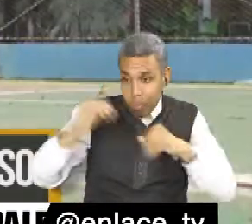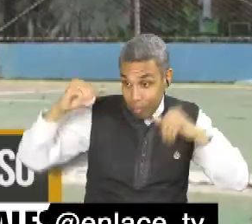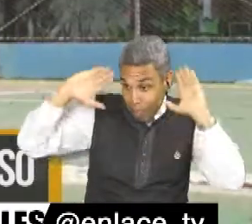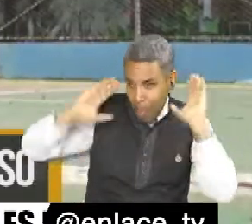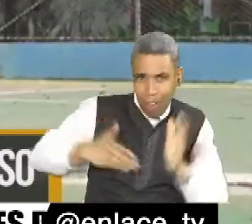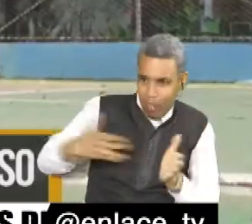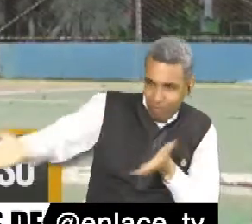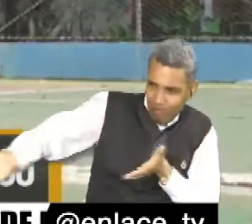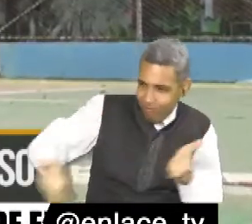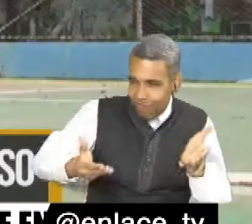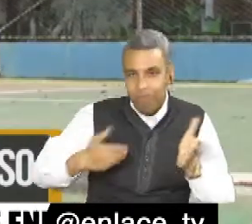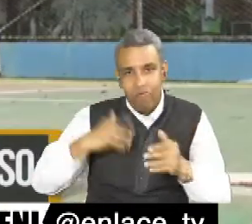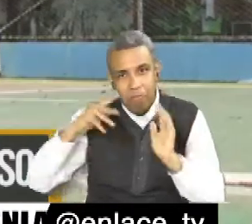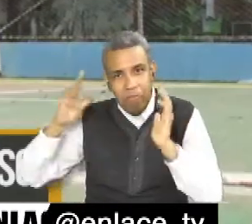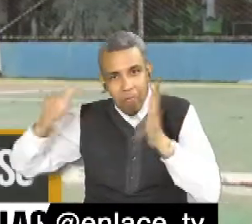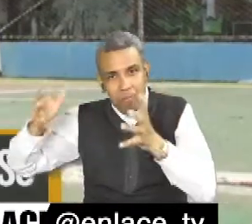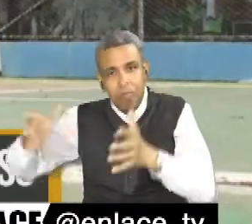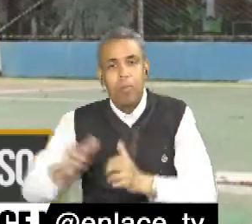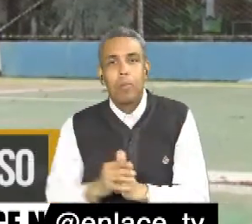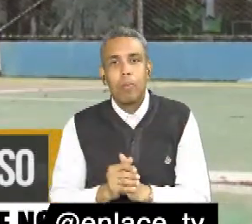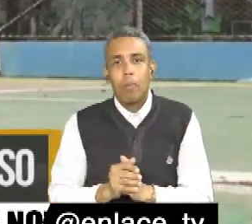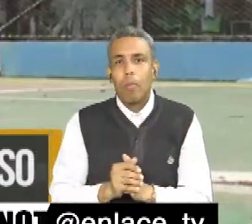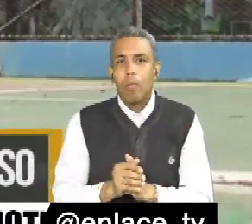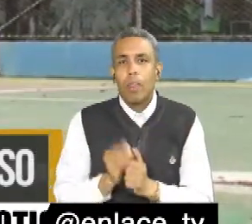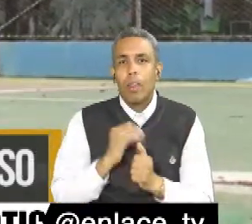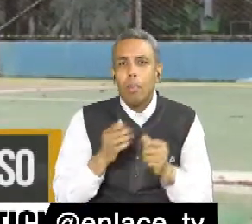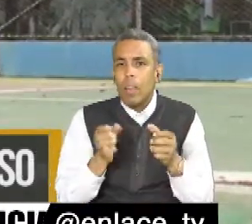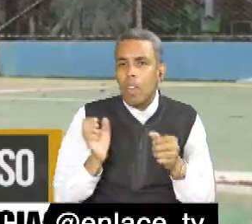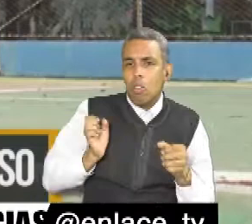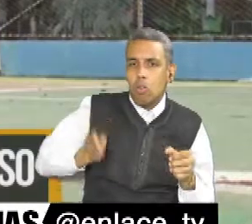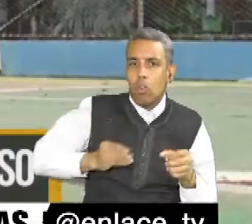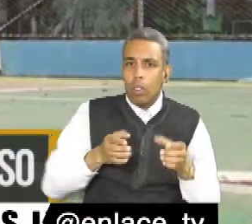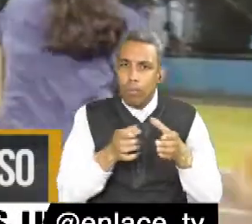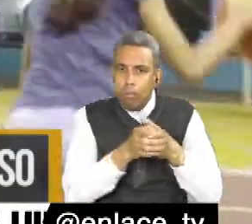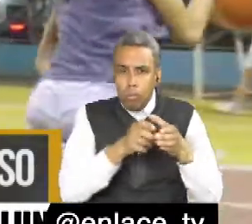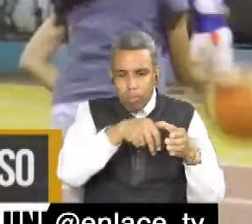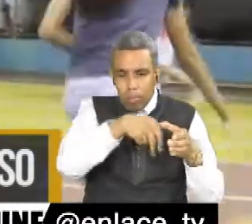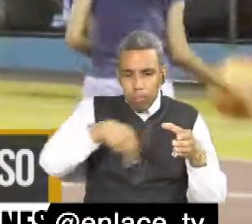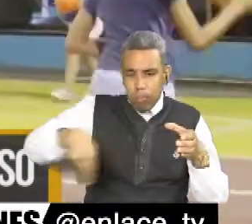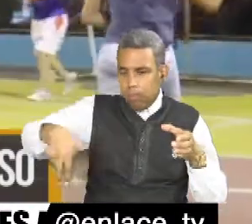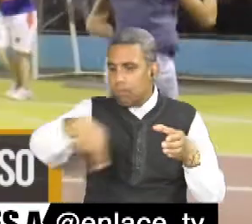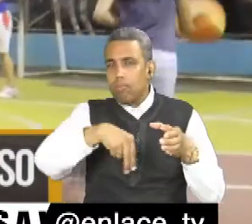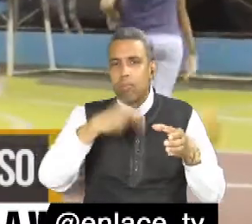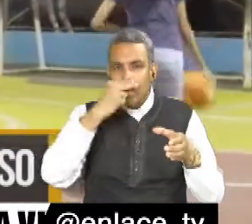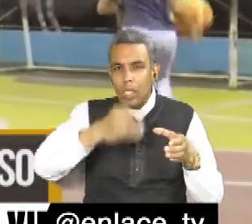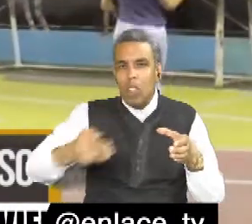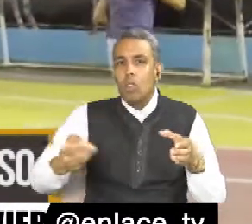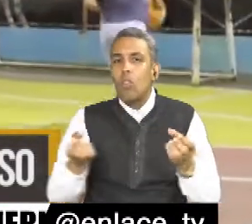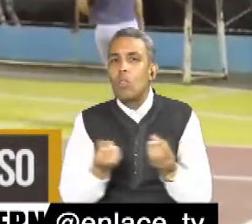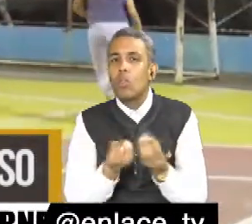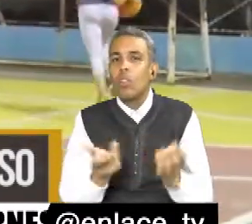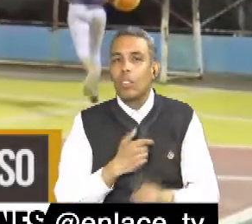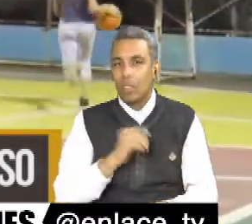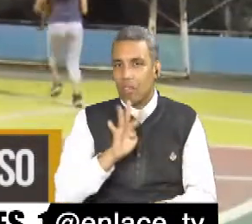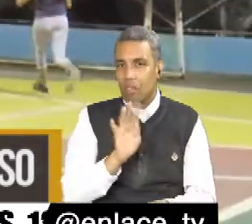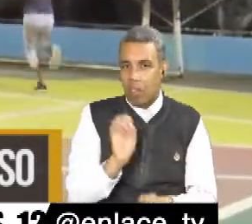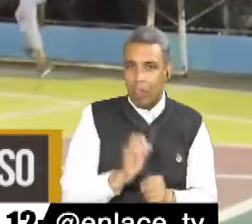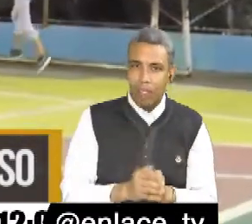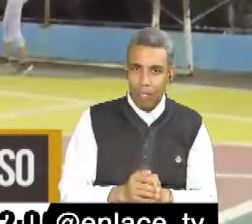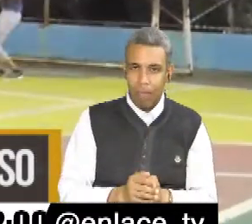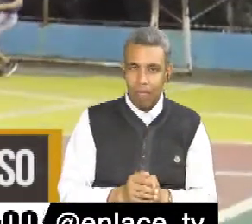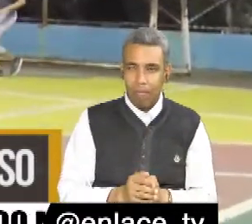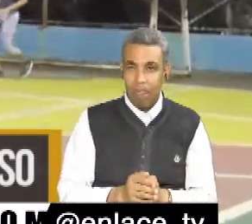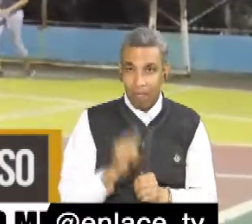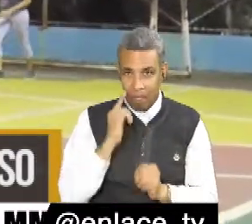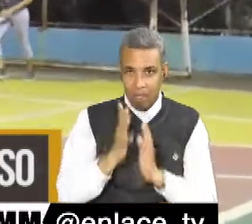Escuela Deportiva de Baloncesto Los Ángeles tiene 40 niños con gran potencial. Muchos de sus deportistas son escogidos para participar en otras escuelas en